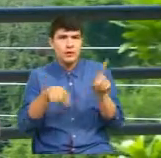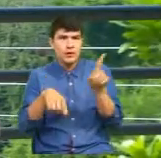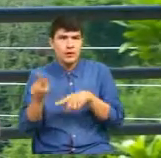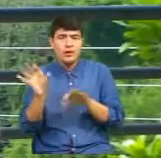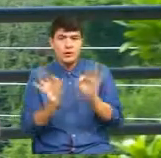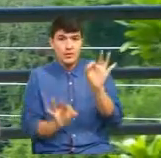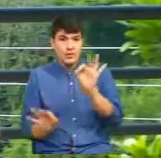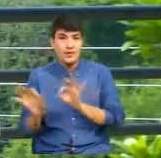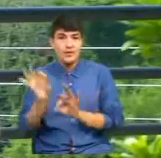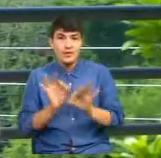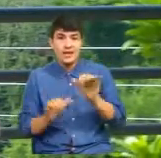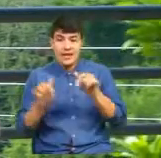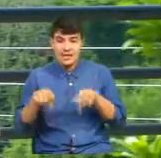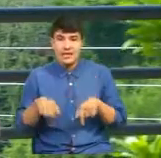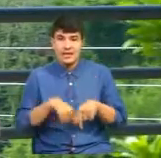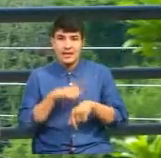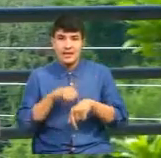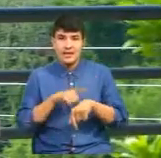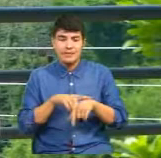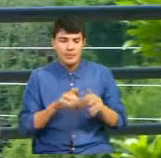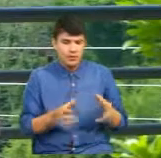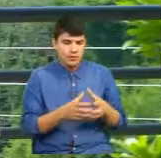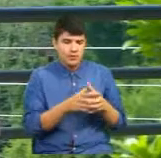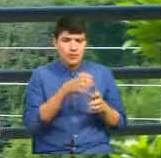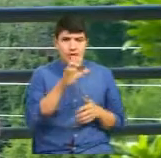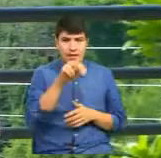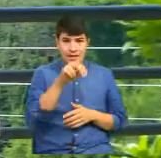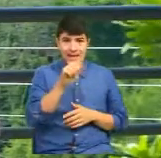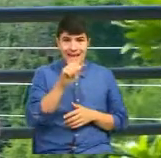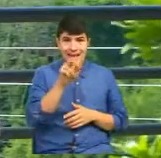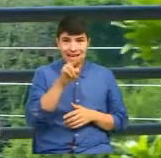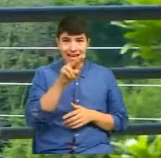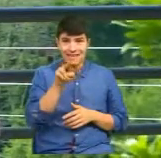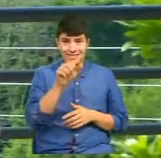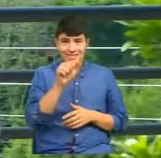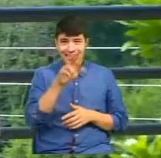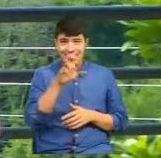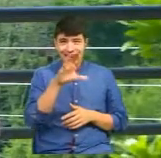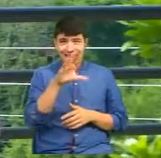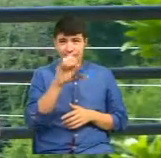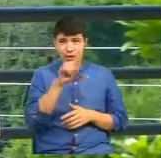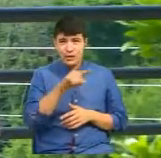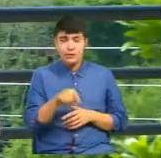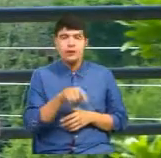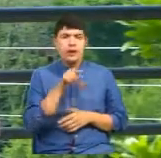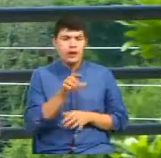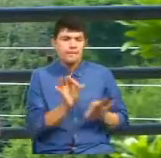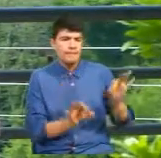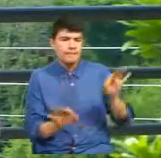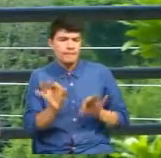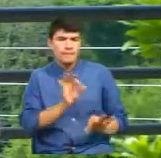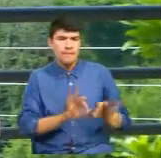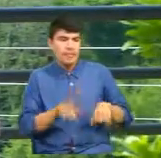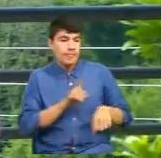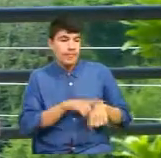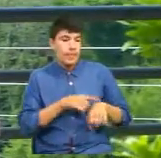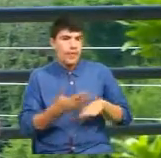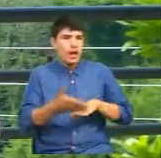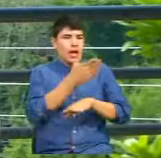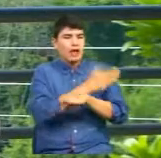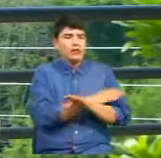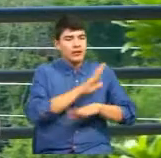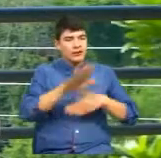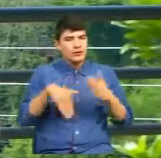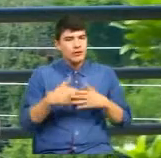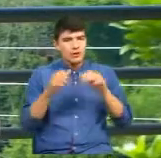esta época. Inclusive la Hermandad de Nazarenos ha venido preparándose desde un largo tiempo para que todos puedan disfrutar de las